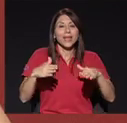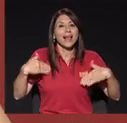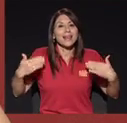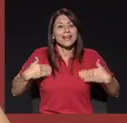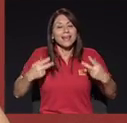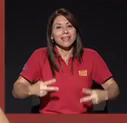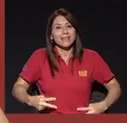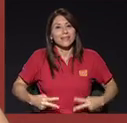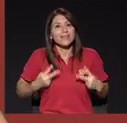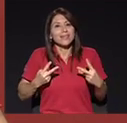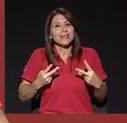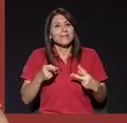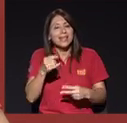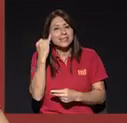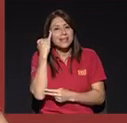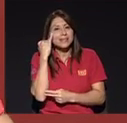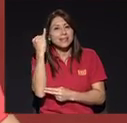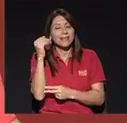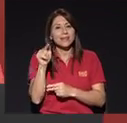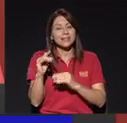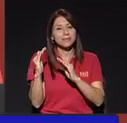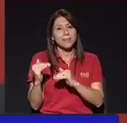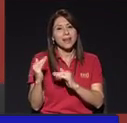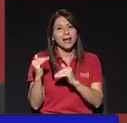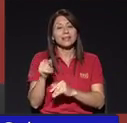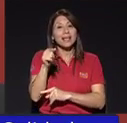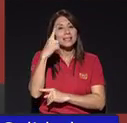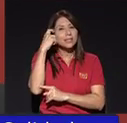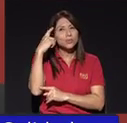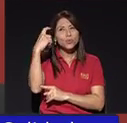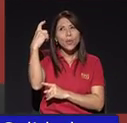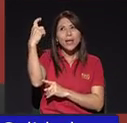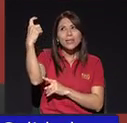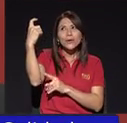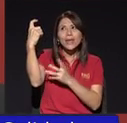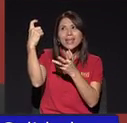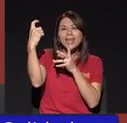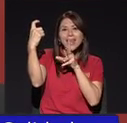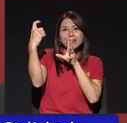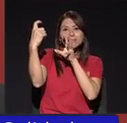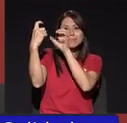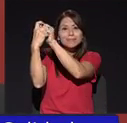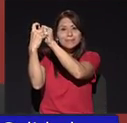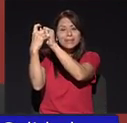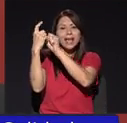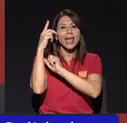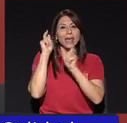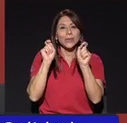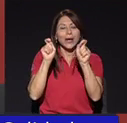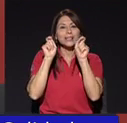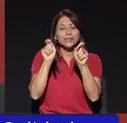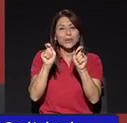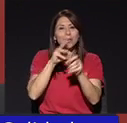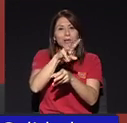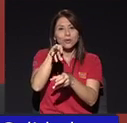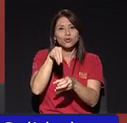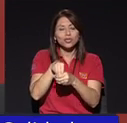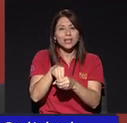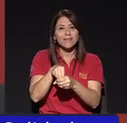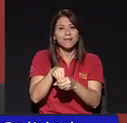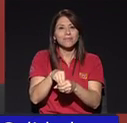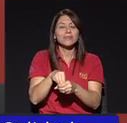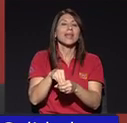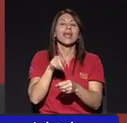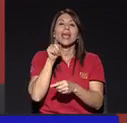esa iniciativa, esa esperanza, ese sueño que queremos alcanzar. La educación inclusiva es un